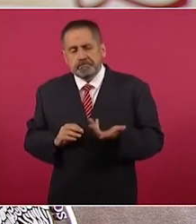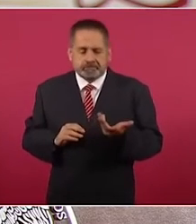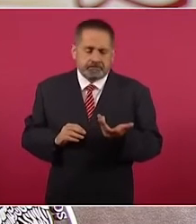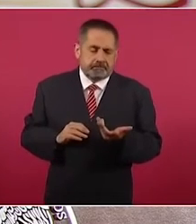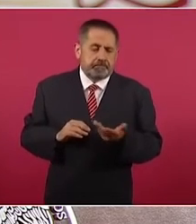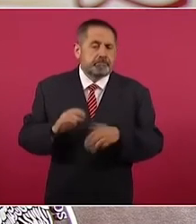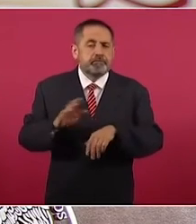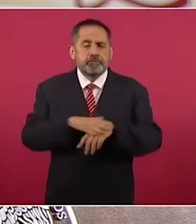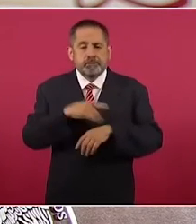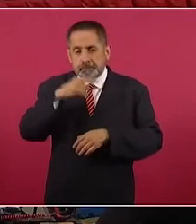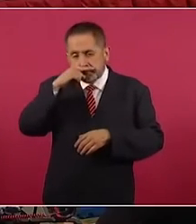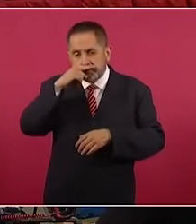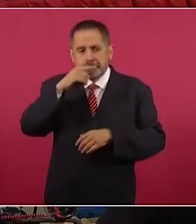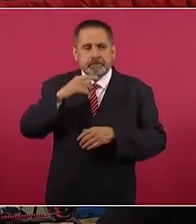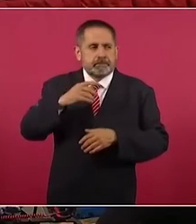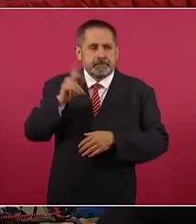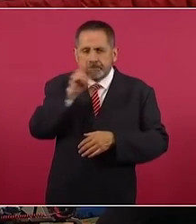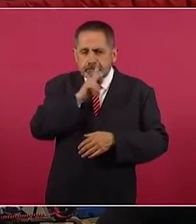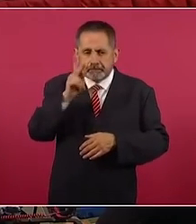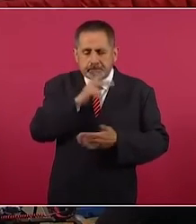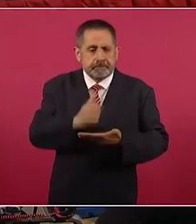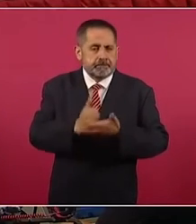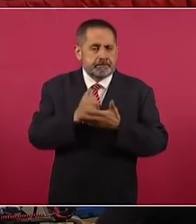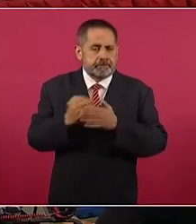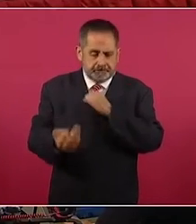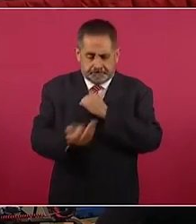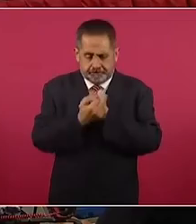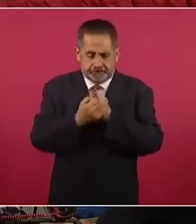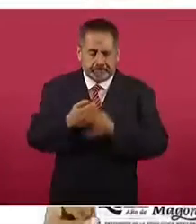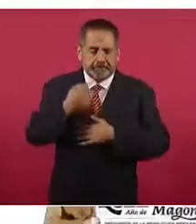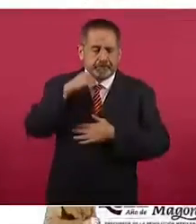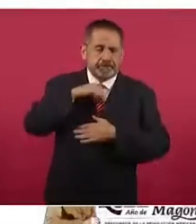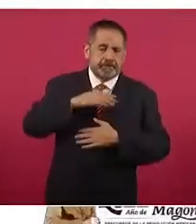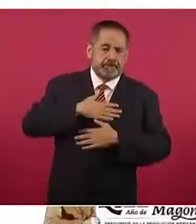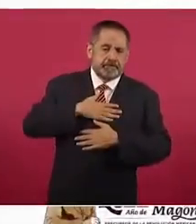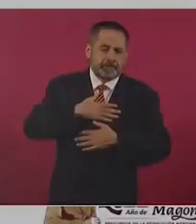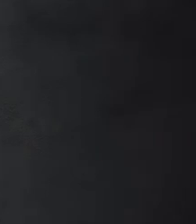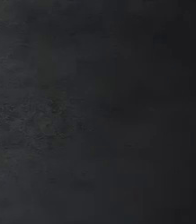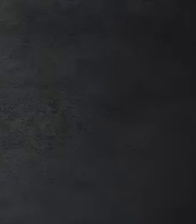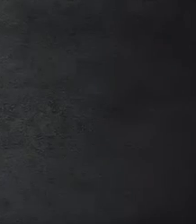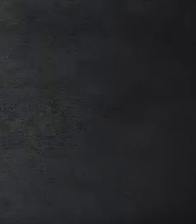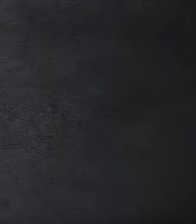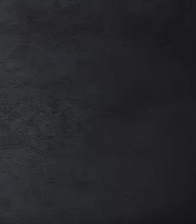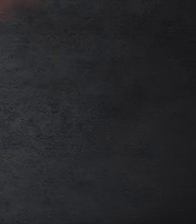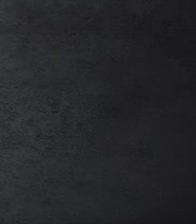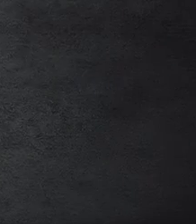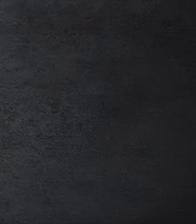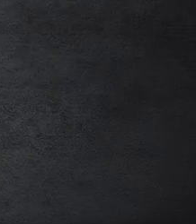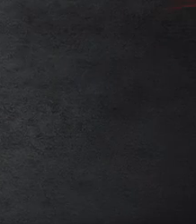la duración de la hospitalización de los pacientes intubados, desde luego, es más prolongada.